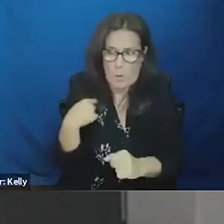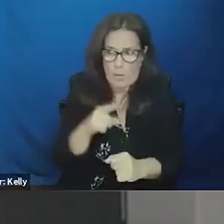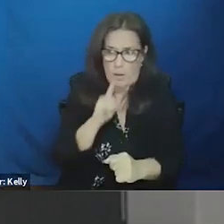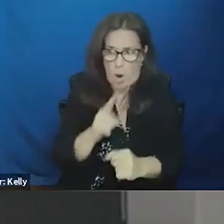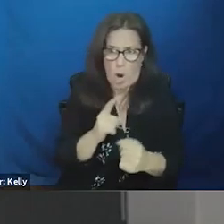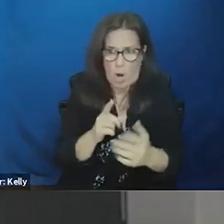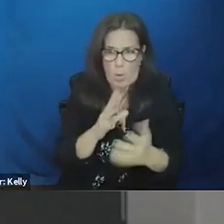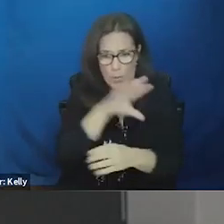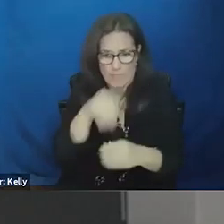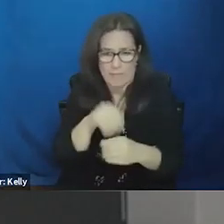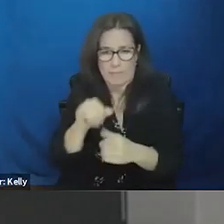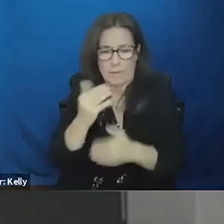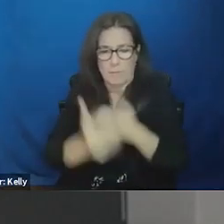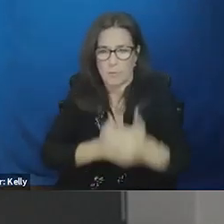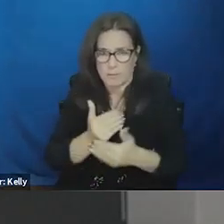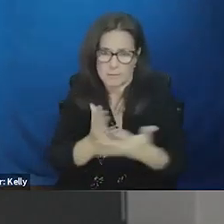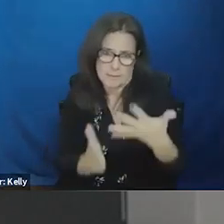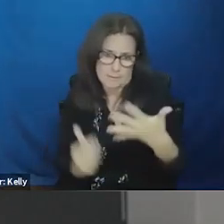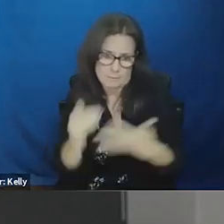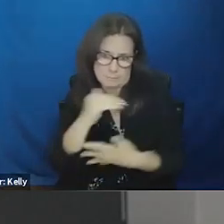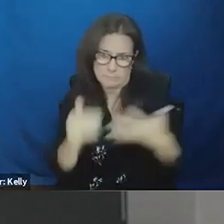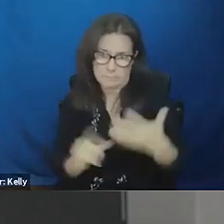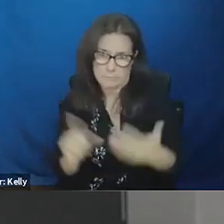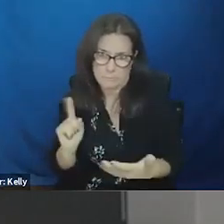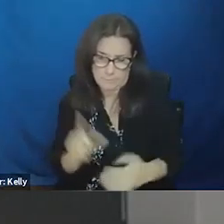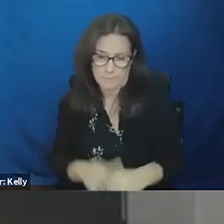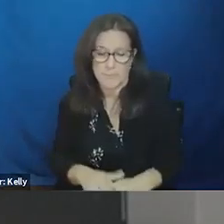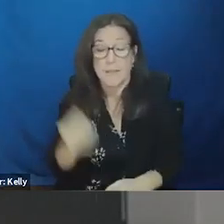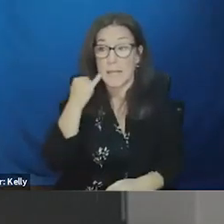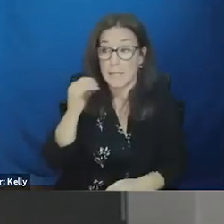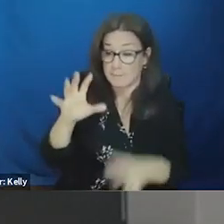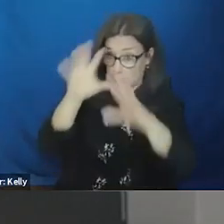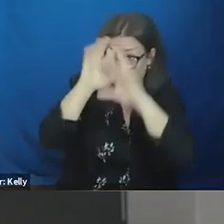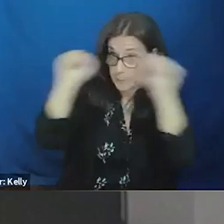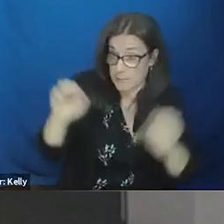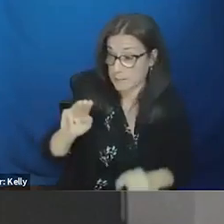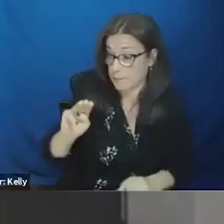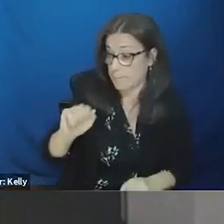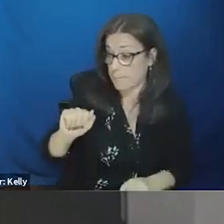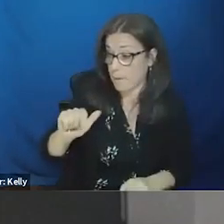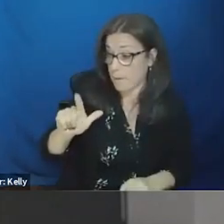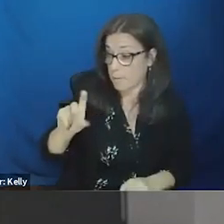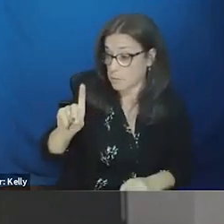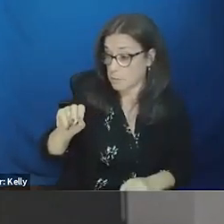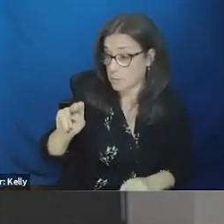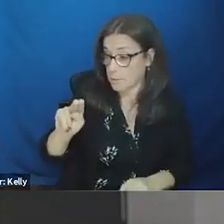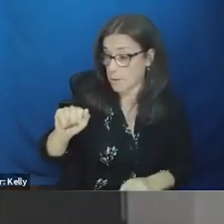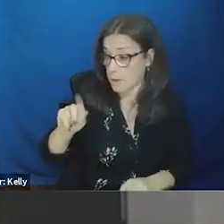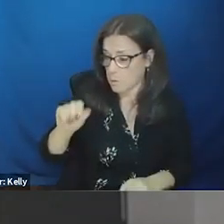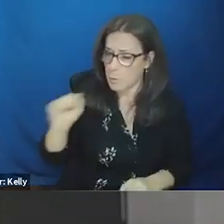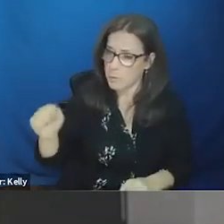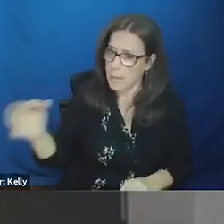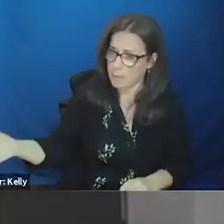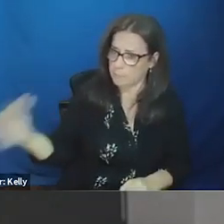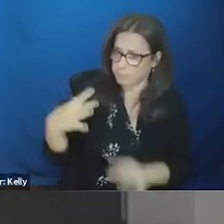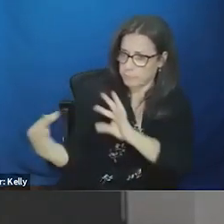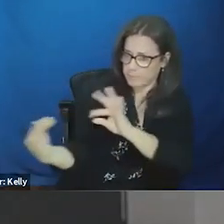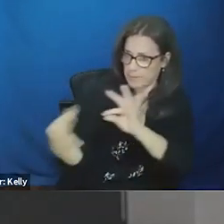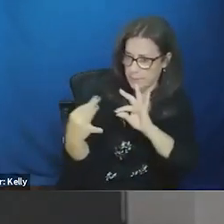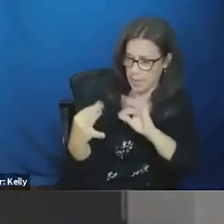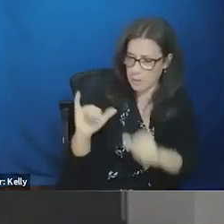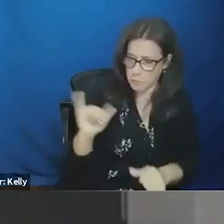público en cuanto a dónde nos encontramos en este proceso no queremos pasar mucho tiempo en este tema pero superintendente maldonado